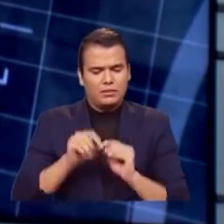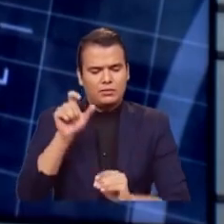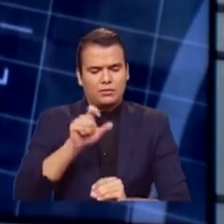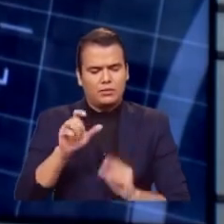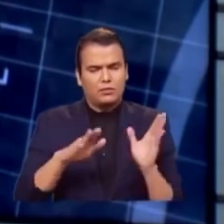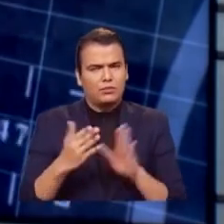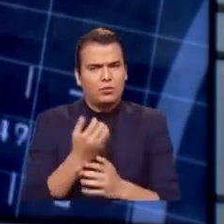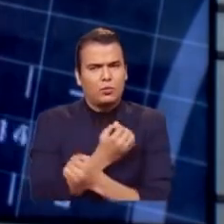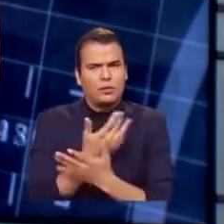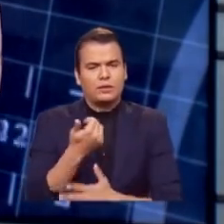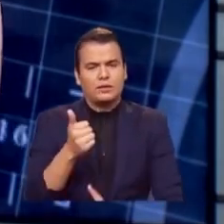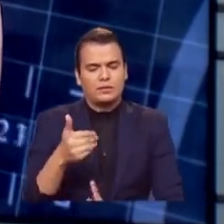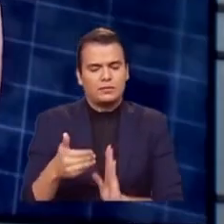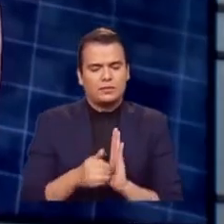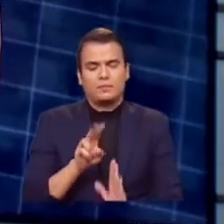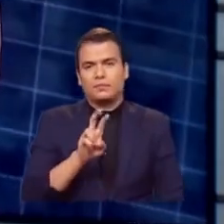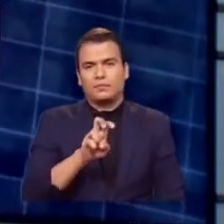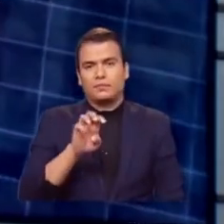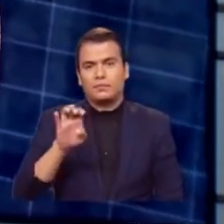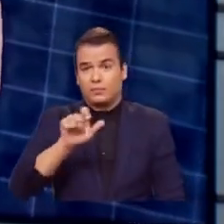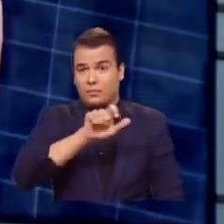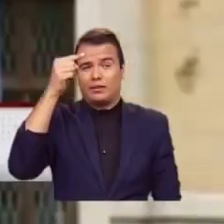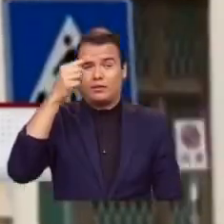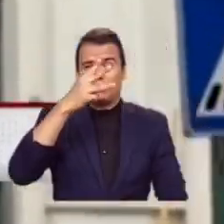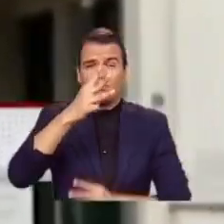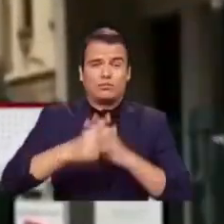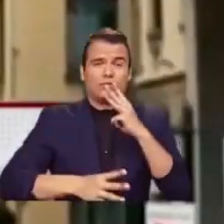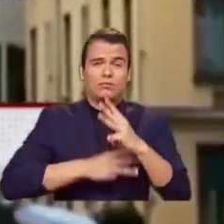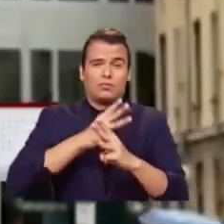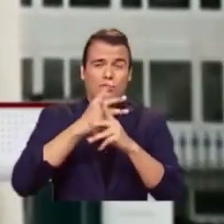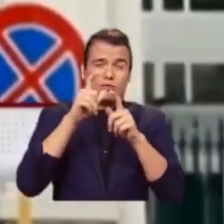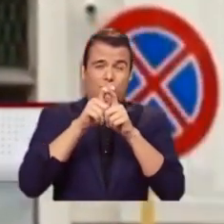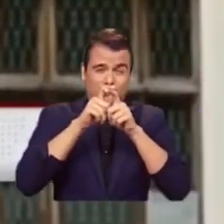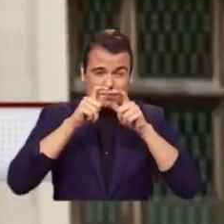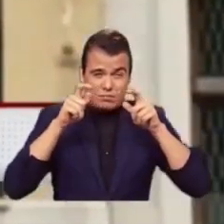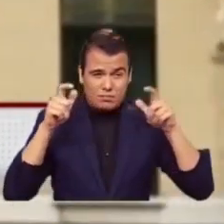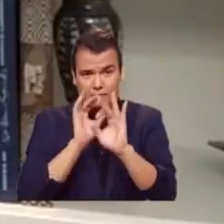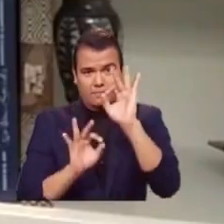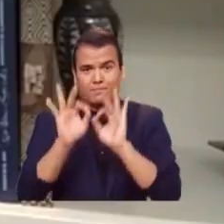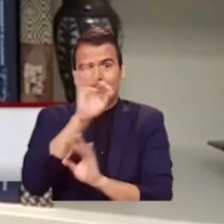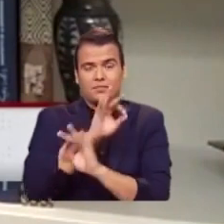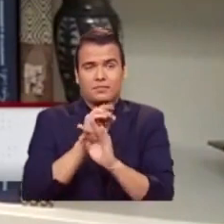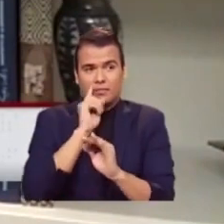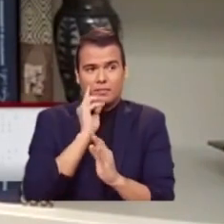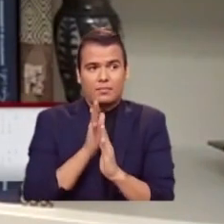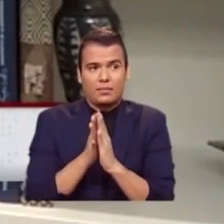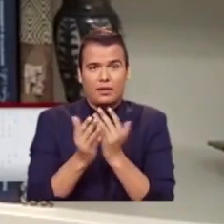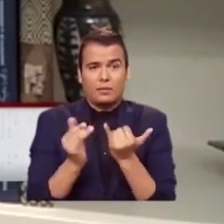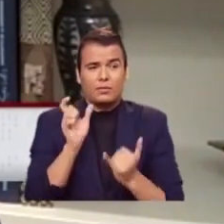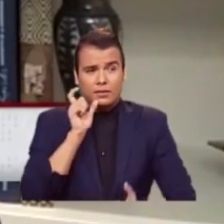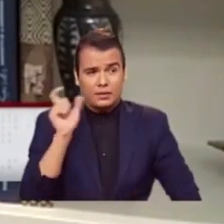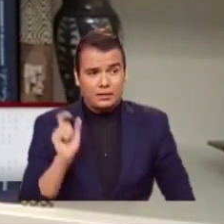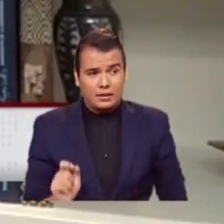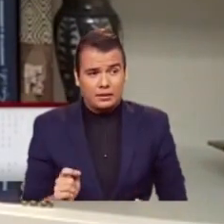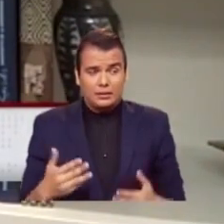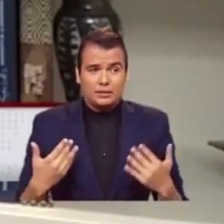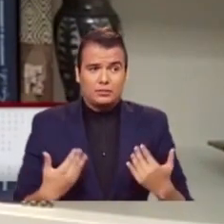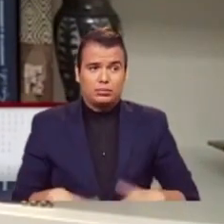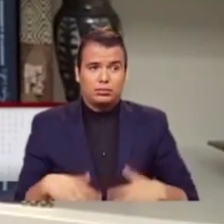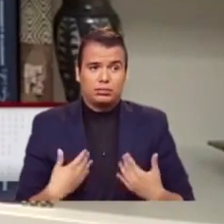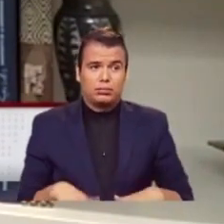César Mauricio Velázquez para ampliar esta información desde Roma. Las últimas jornadas en Italia no han sido del